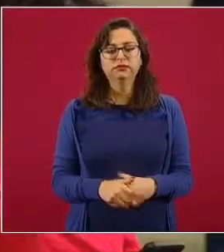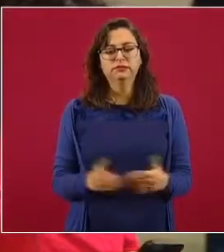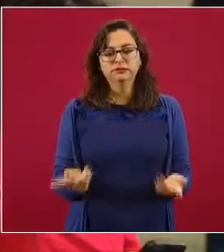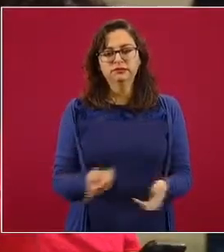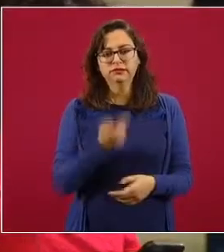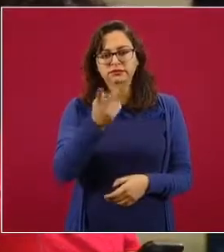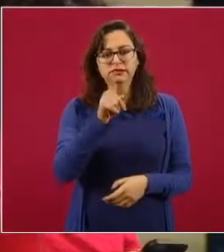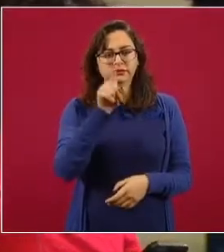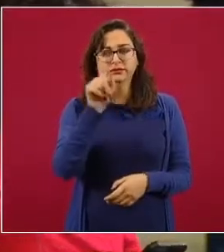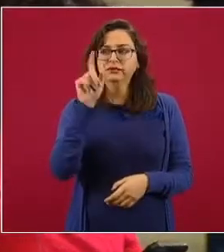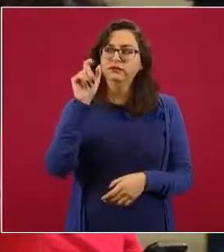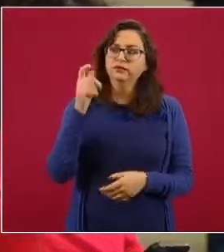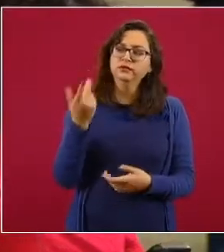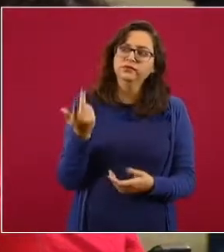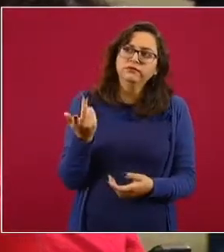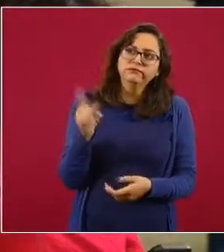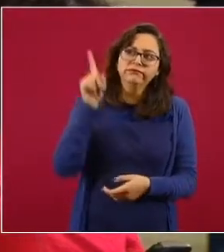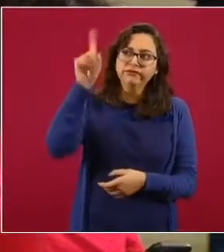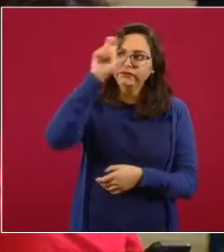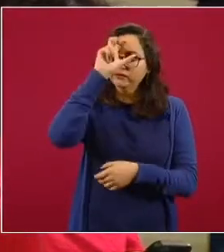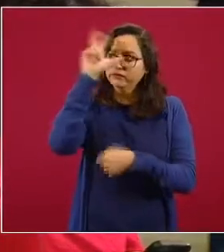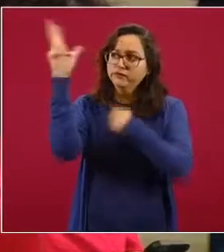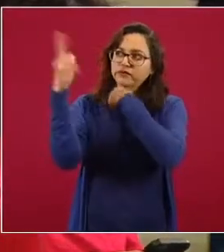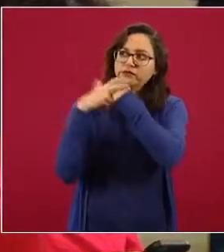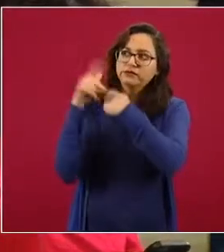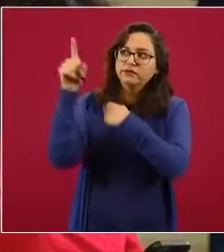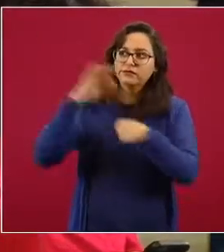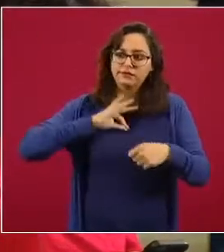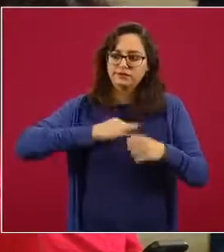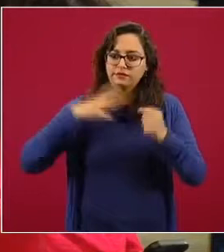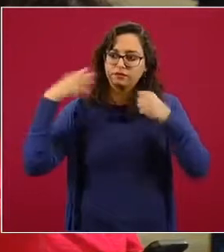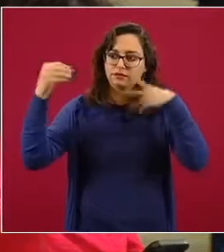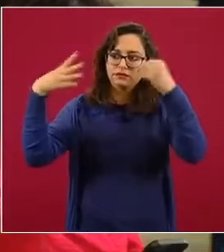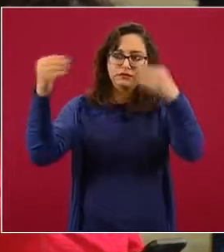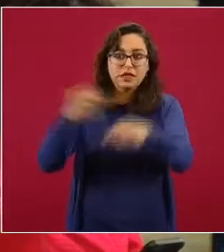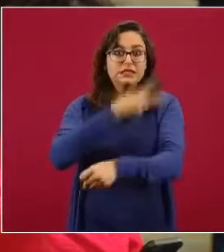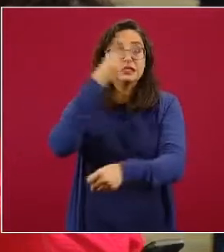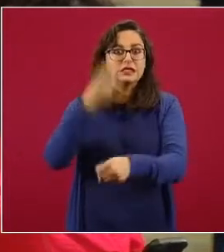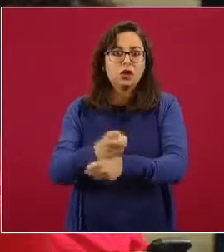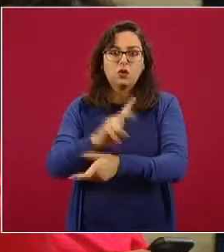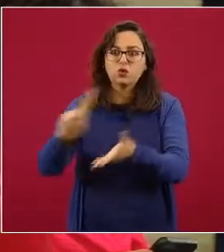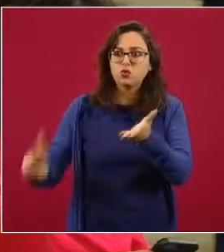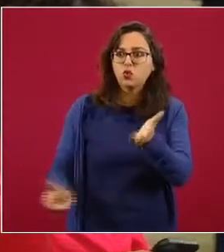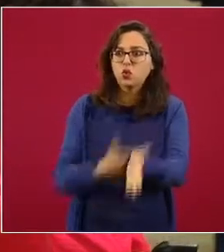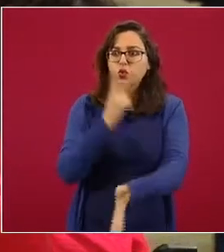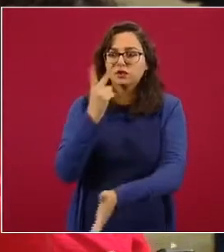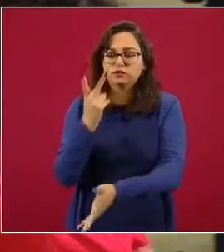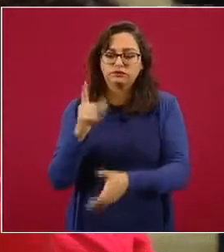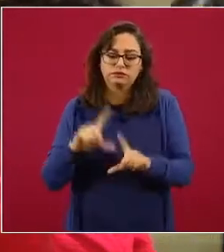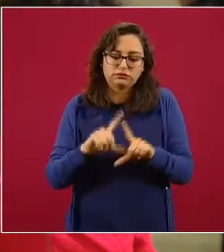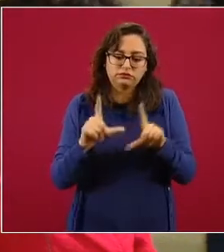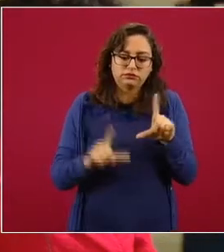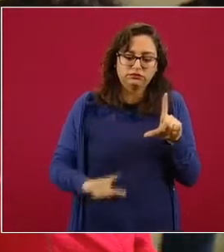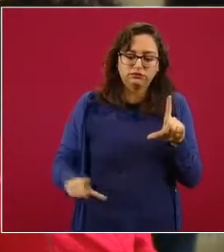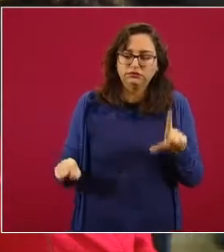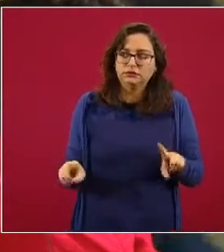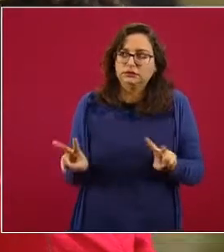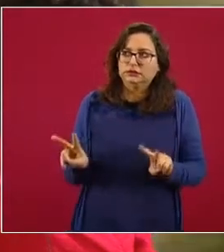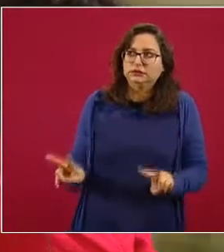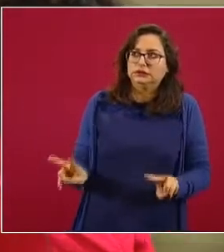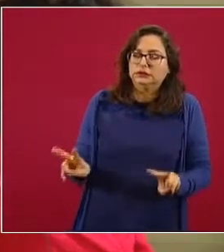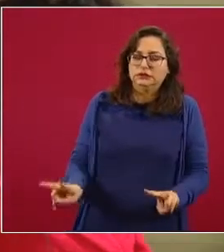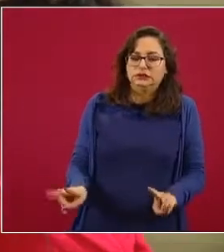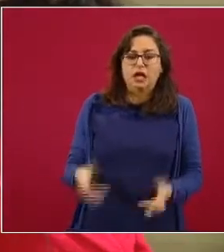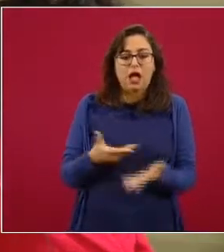México, sabemos, llegó después a estos contagios. ¿Qué lección podría dejar lo que está pasando en